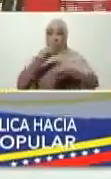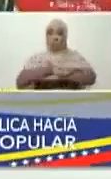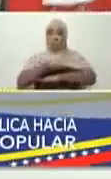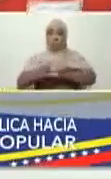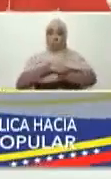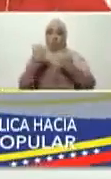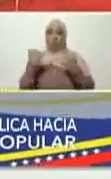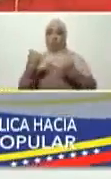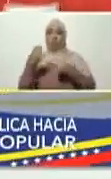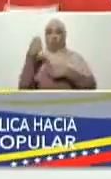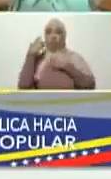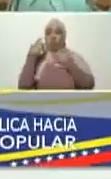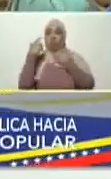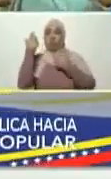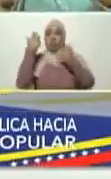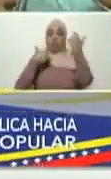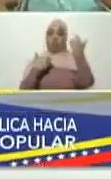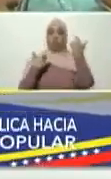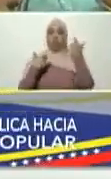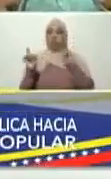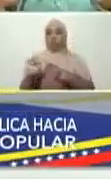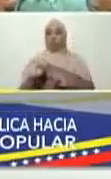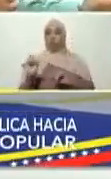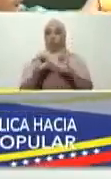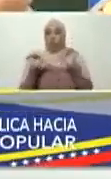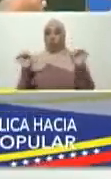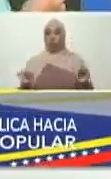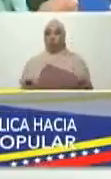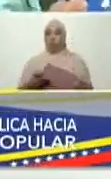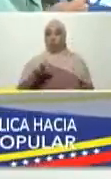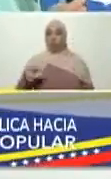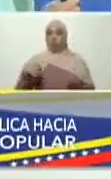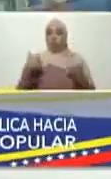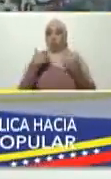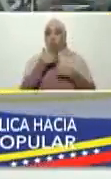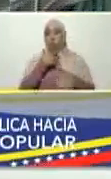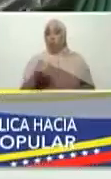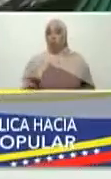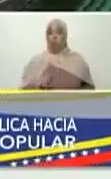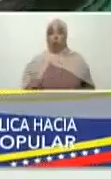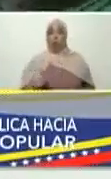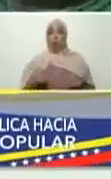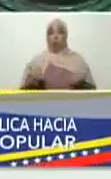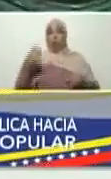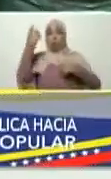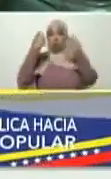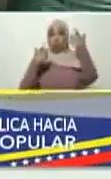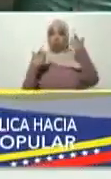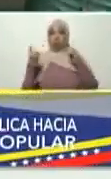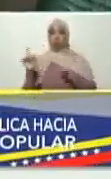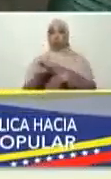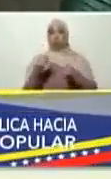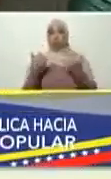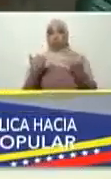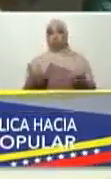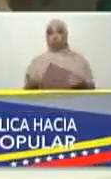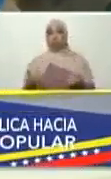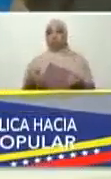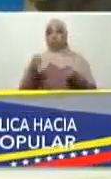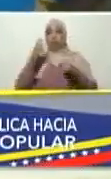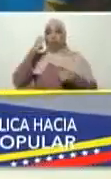el modelo de Chávez no va a fracasar. Mientras nosotros estemos aquí, el modelo de Chávez no fracasa. Porque